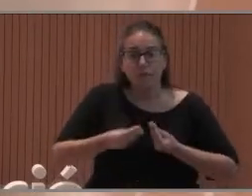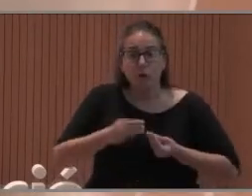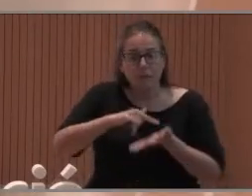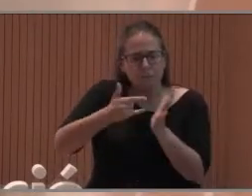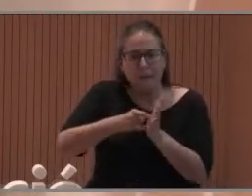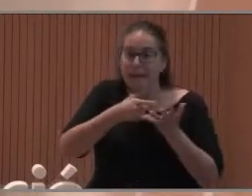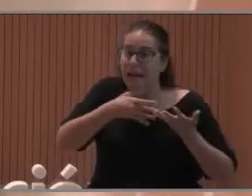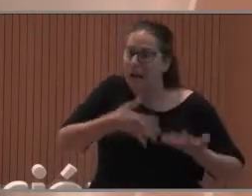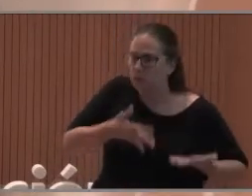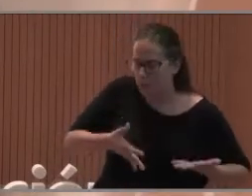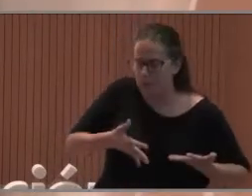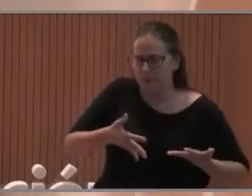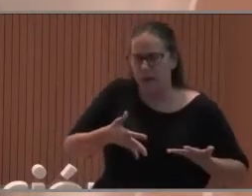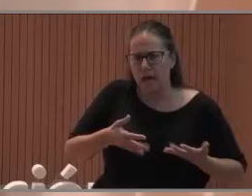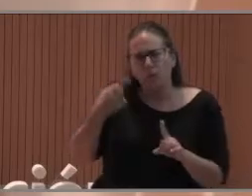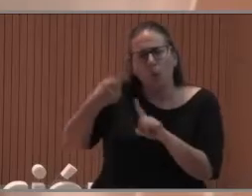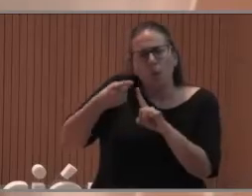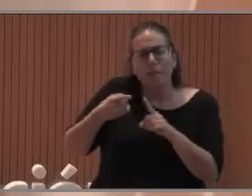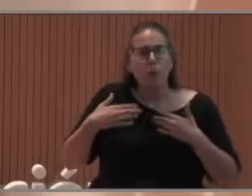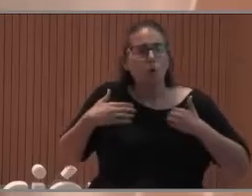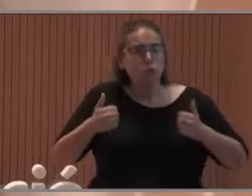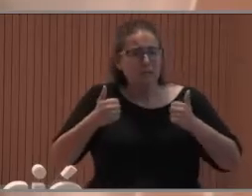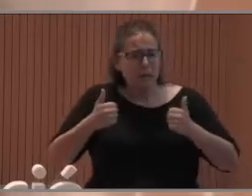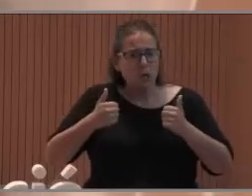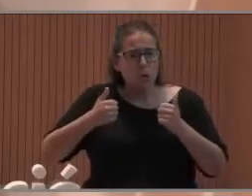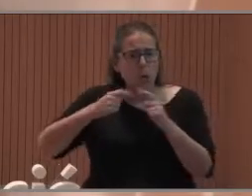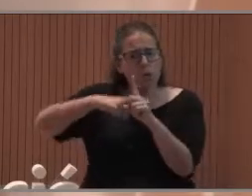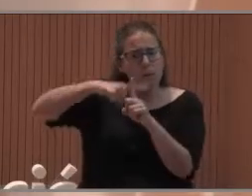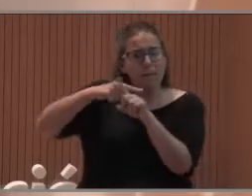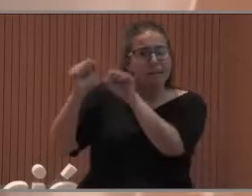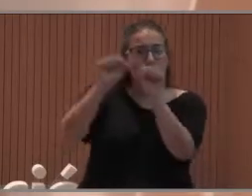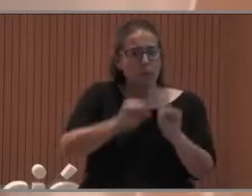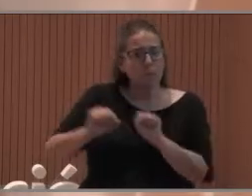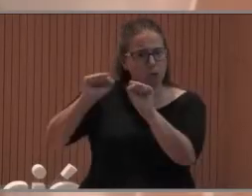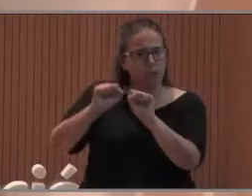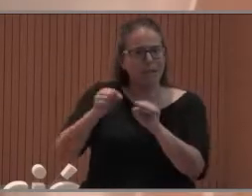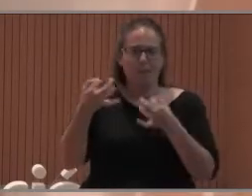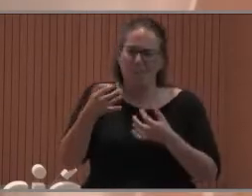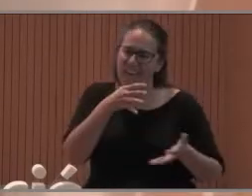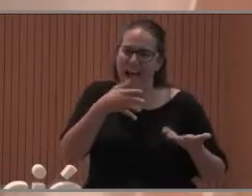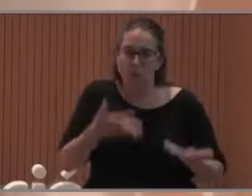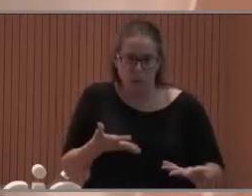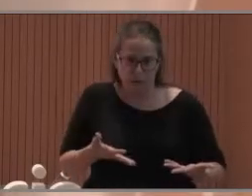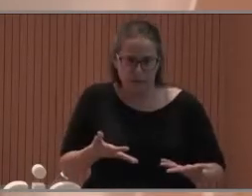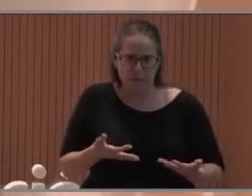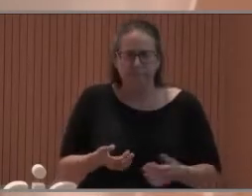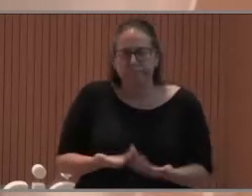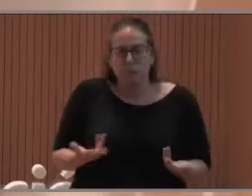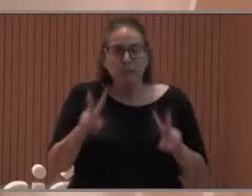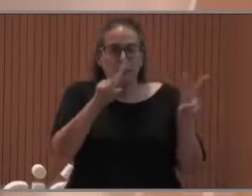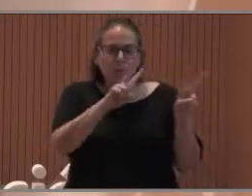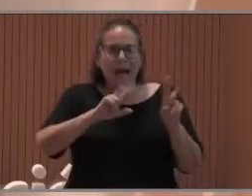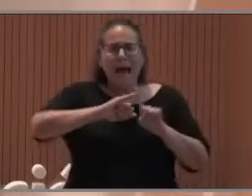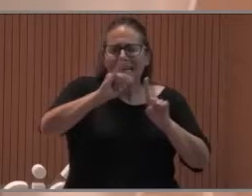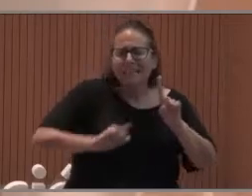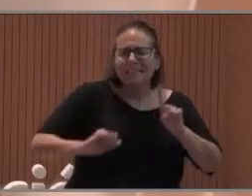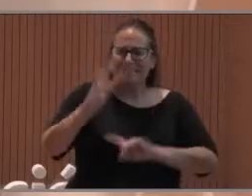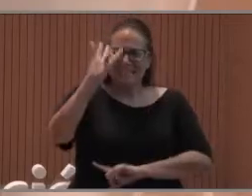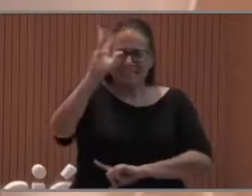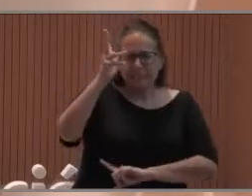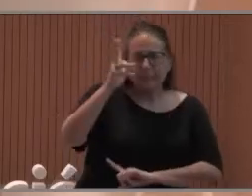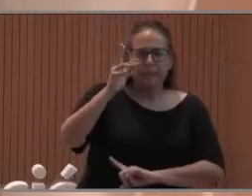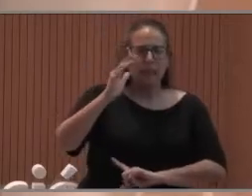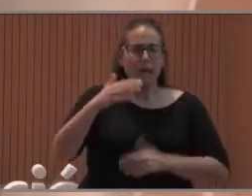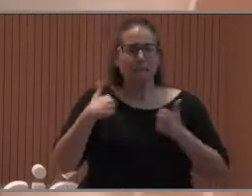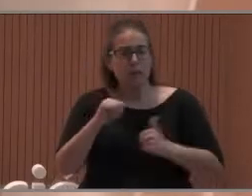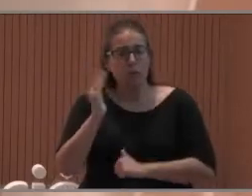para proteger la salud frente a las altas temperaturas. Así que para explicarnos esto, para hablar de crisis climática, de olas de calor, del impacto en la